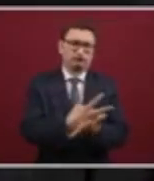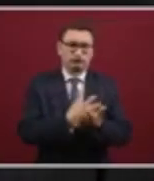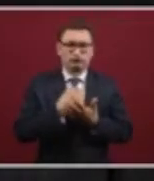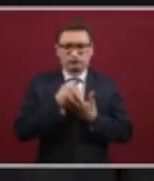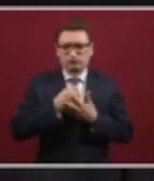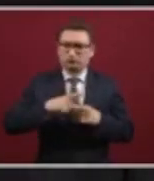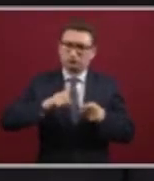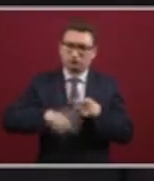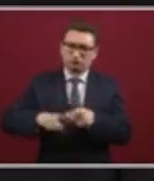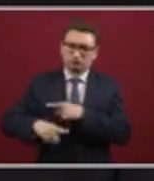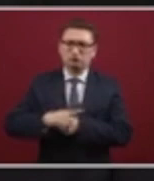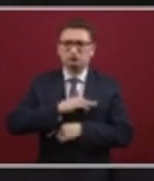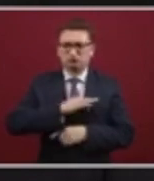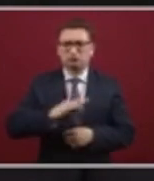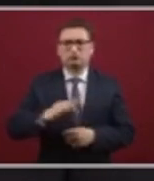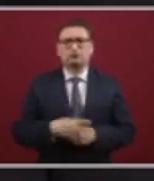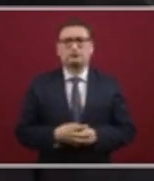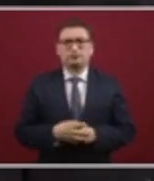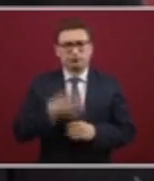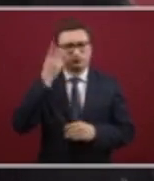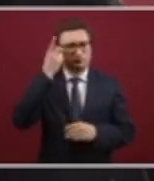ser